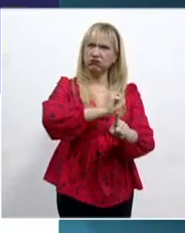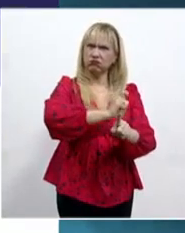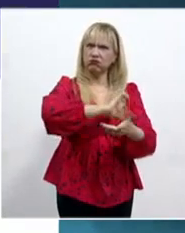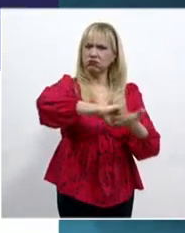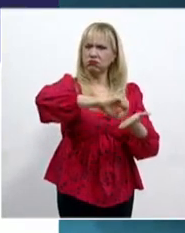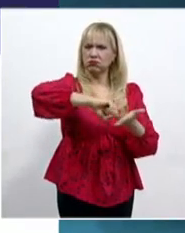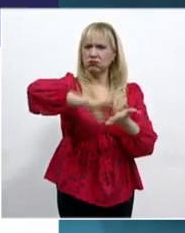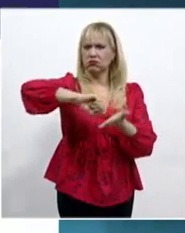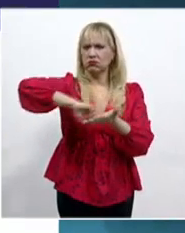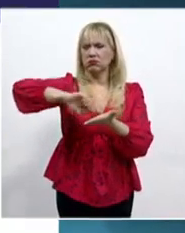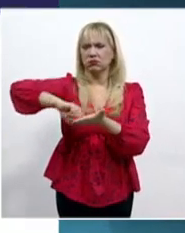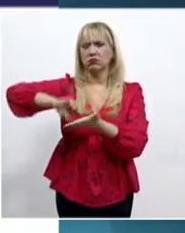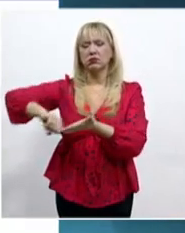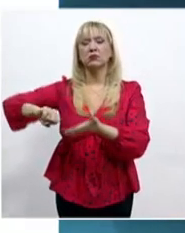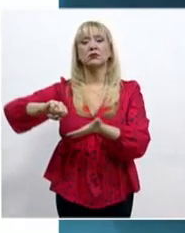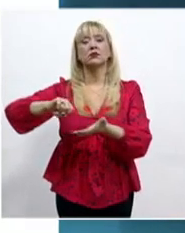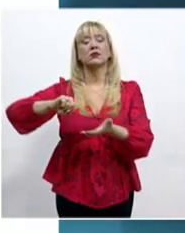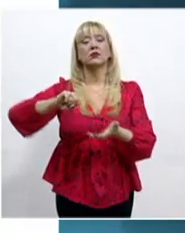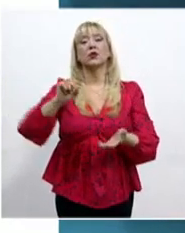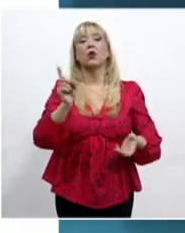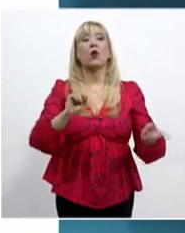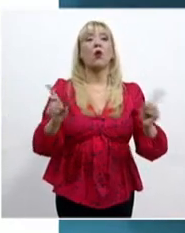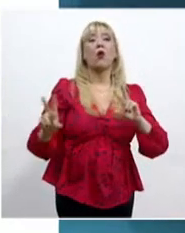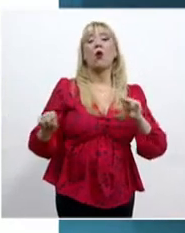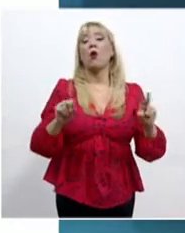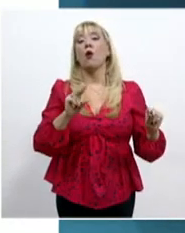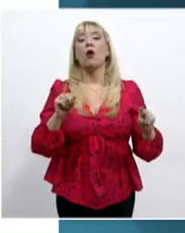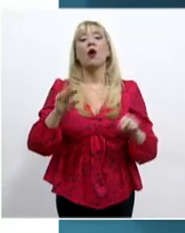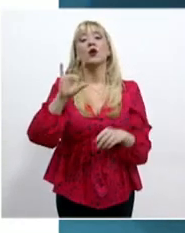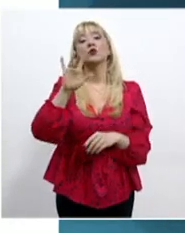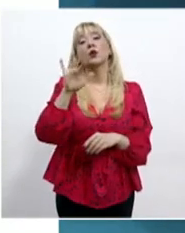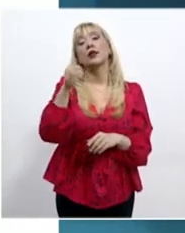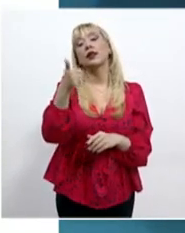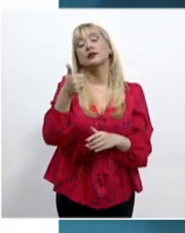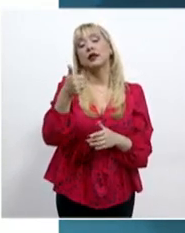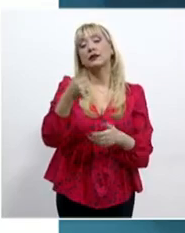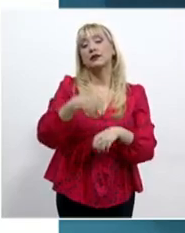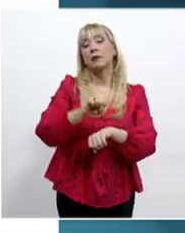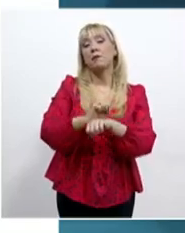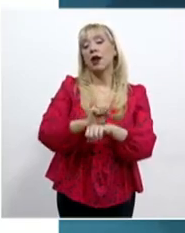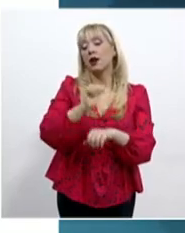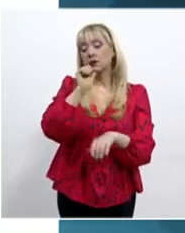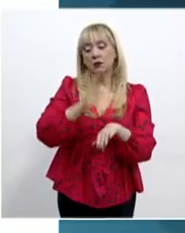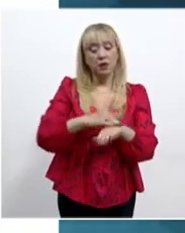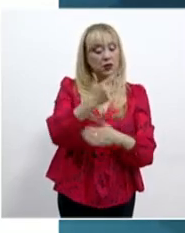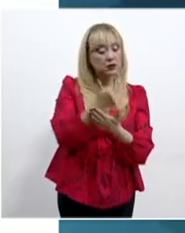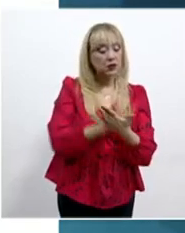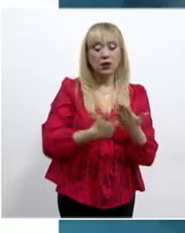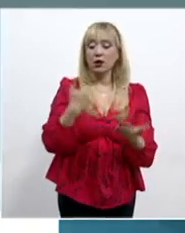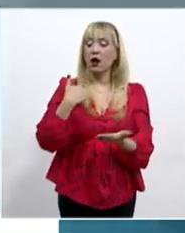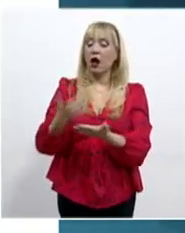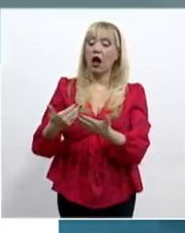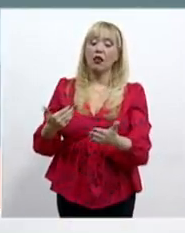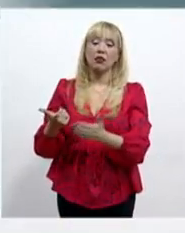fueron descontadas 56 por una supuesta entrega de fondos de la cuenta de retiro.